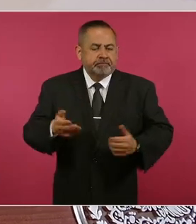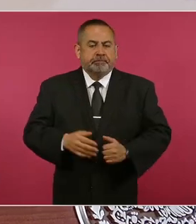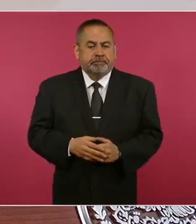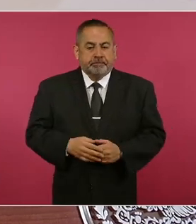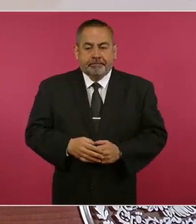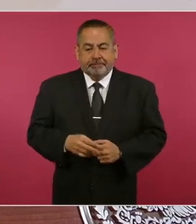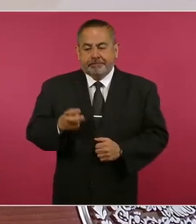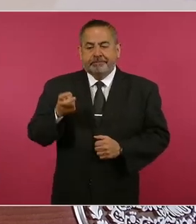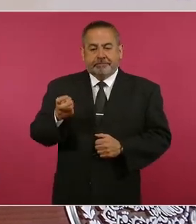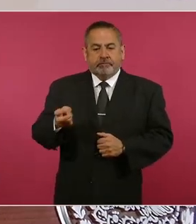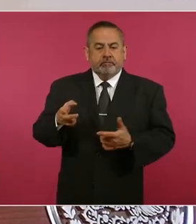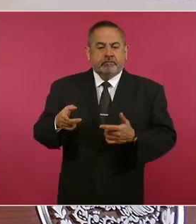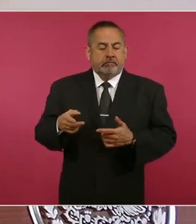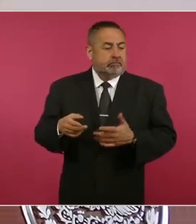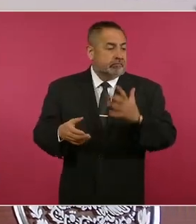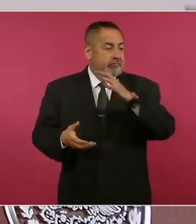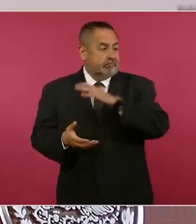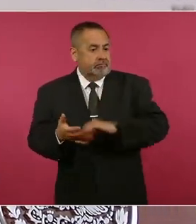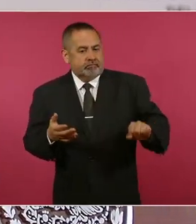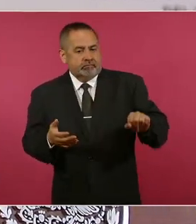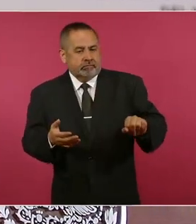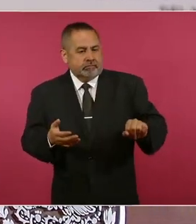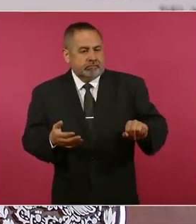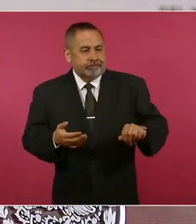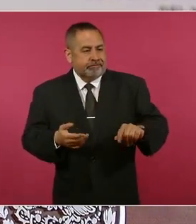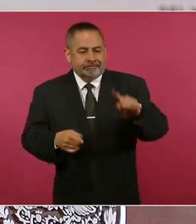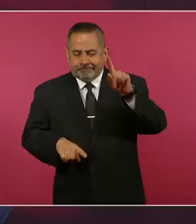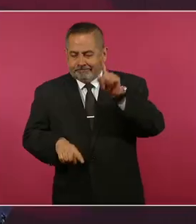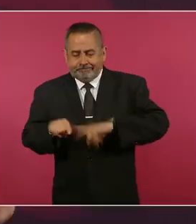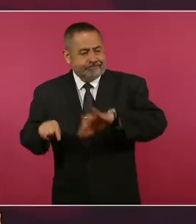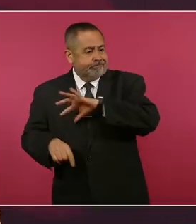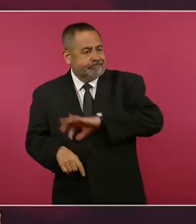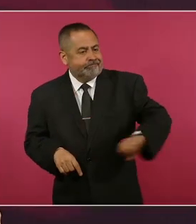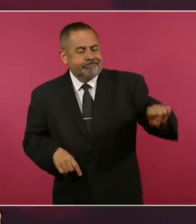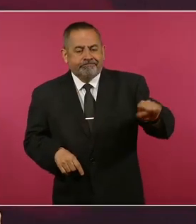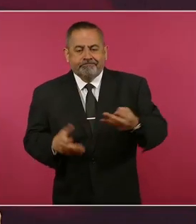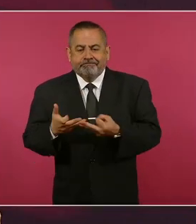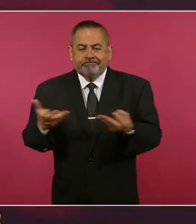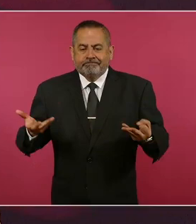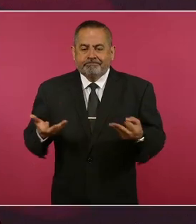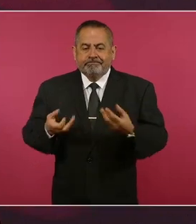ese gran zarpazo por el que nos quitan la mitad de nuestro territorio.